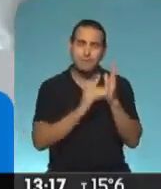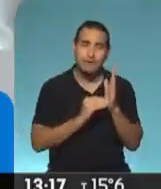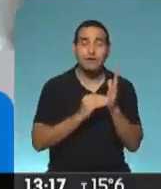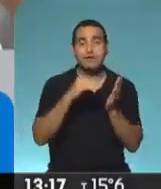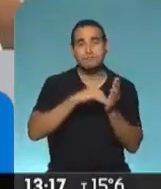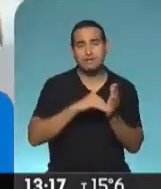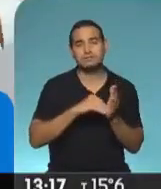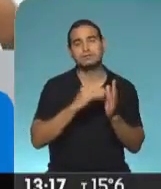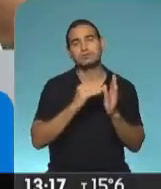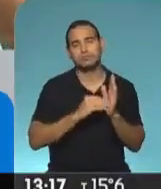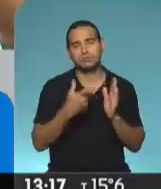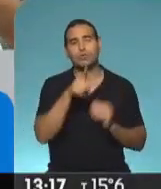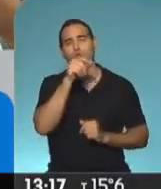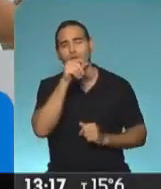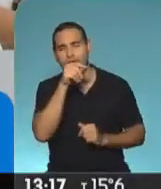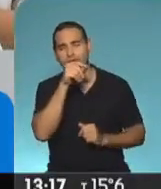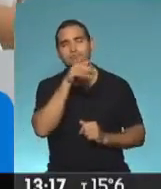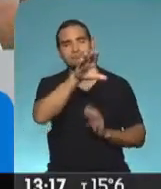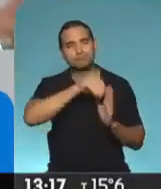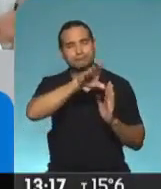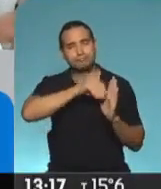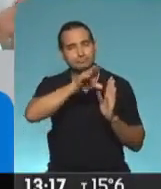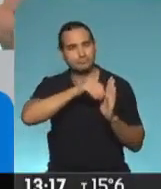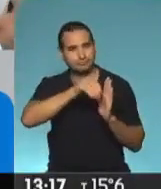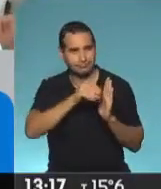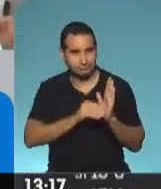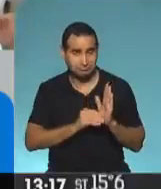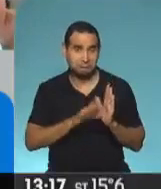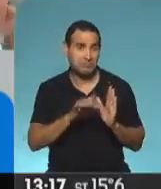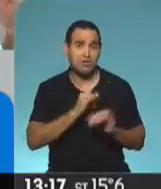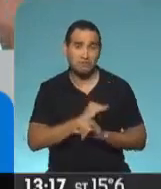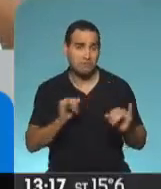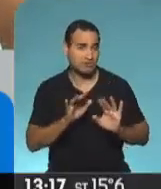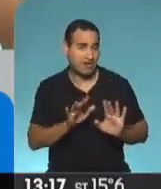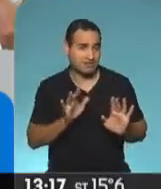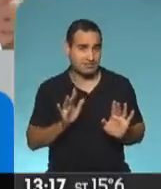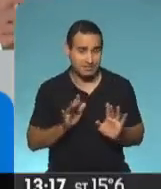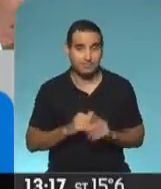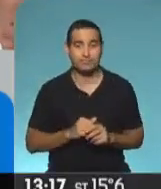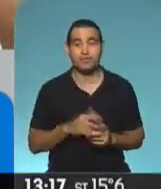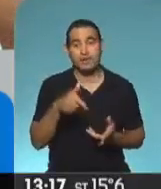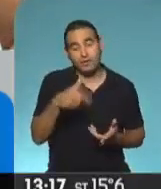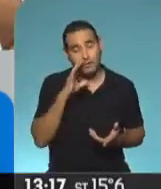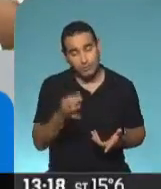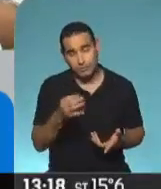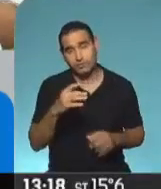esto ponían una serie de tweets, una serie de comentarios. Bueno, hasta entonces esa es la información que tenemos. Las repercusiones, por supuesto, Silvia, van a seguir.